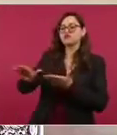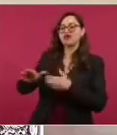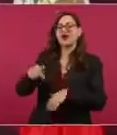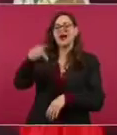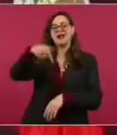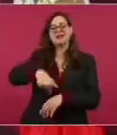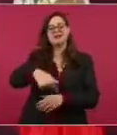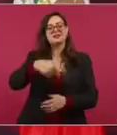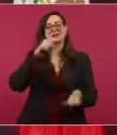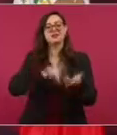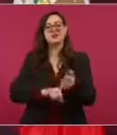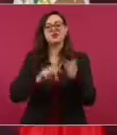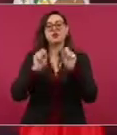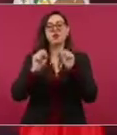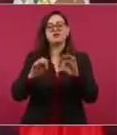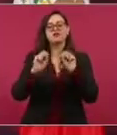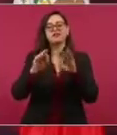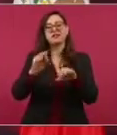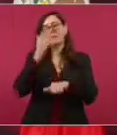Histórica.